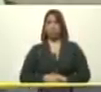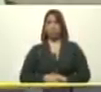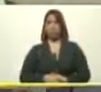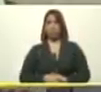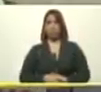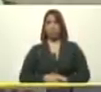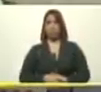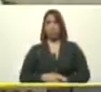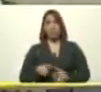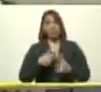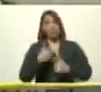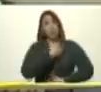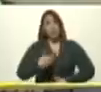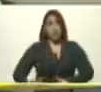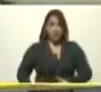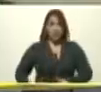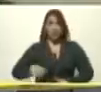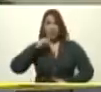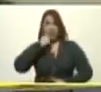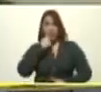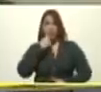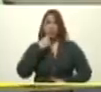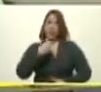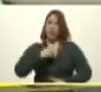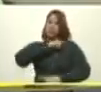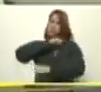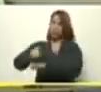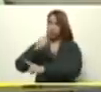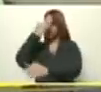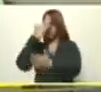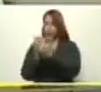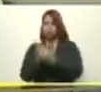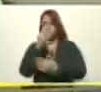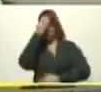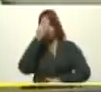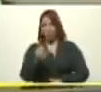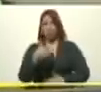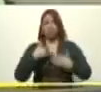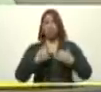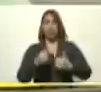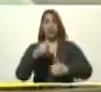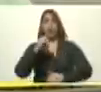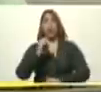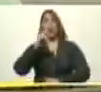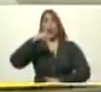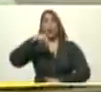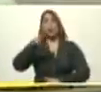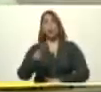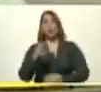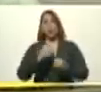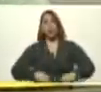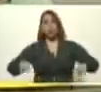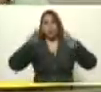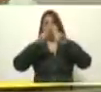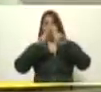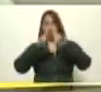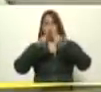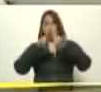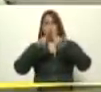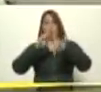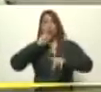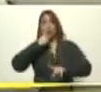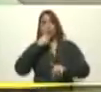y el presidente putin vive denunciando hasta el consejo de seguridad de la onu que rusia pretenden rodearla